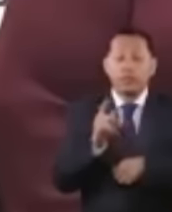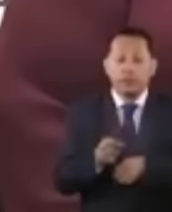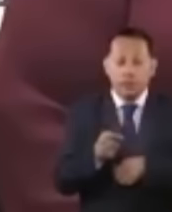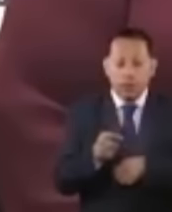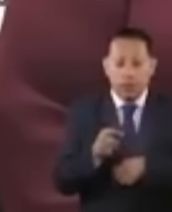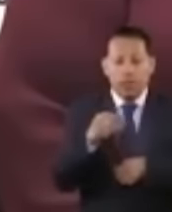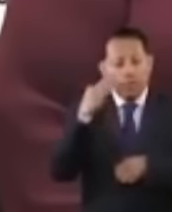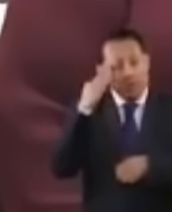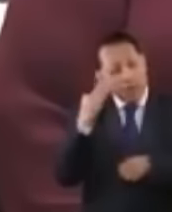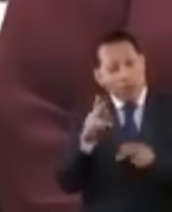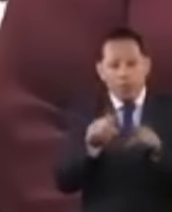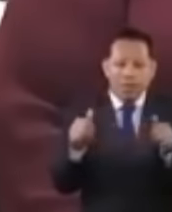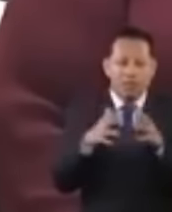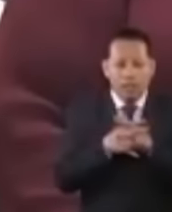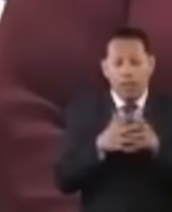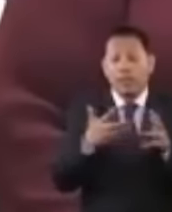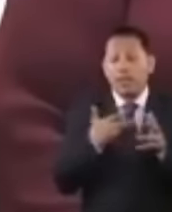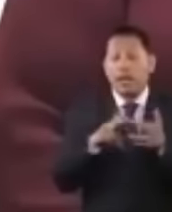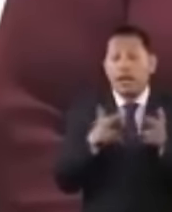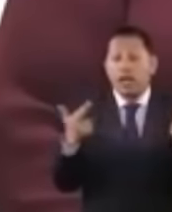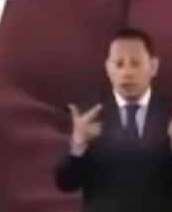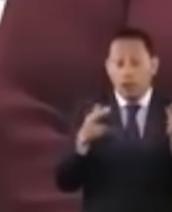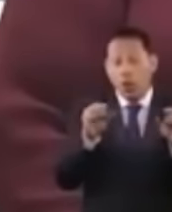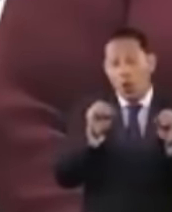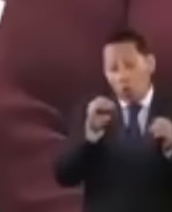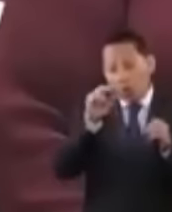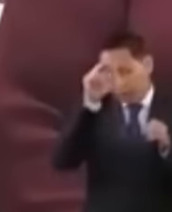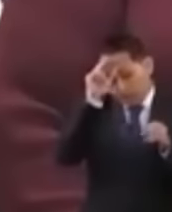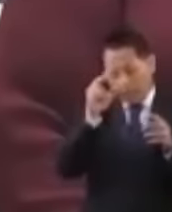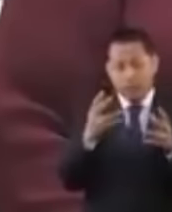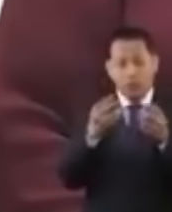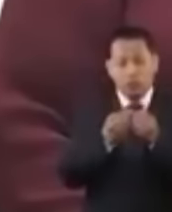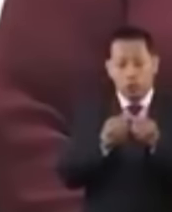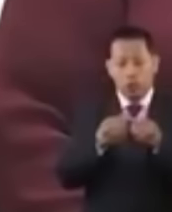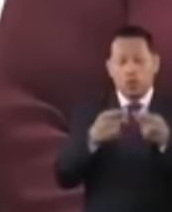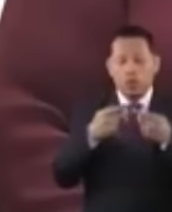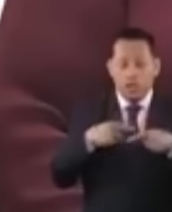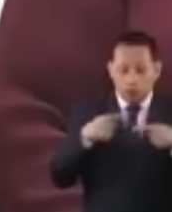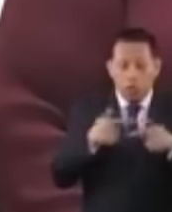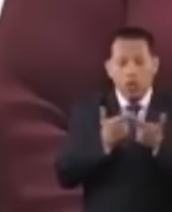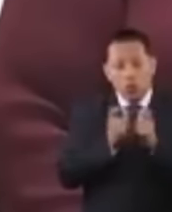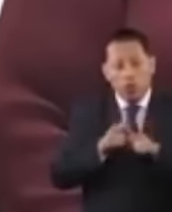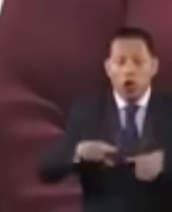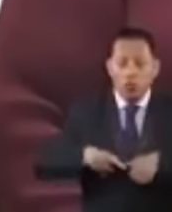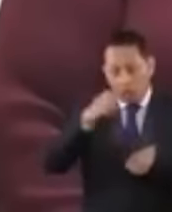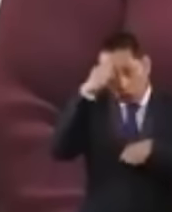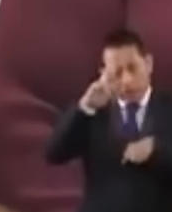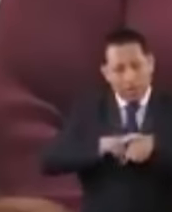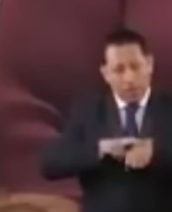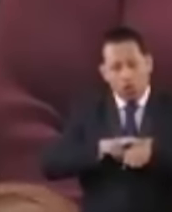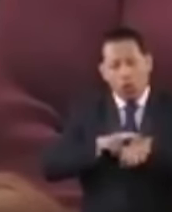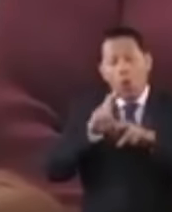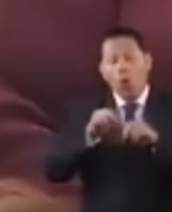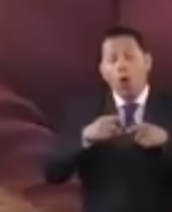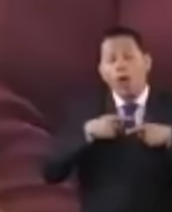tiempos de paz o de guerra relación o inteligencia con persona, grupo o gobierno extranjeros o le